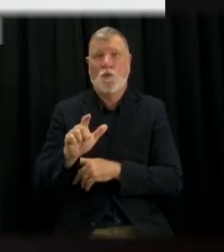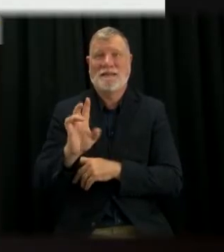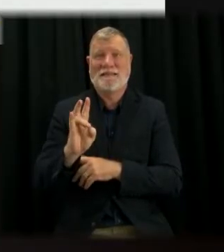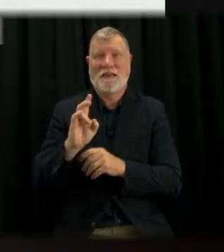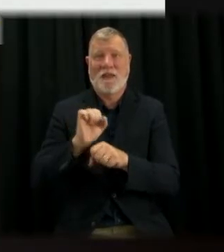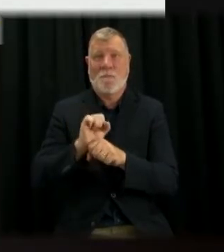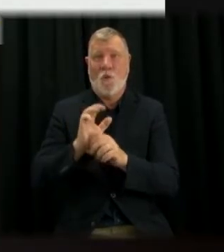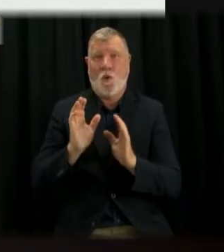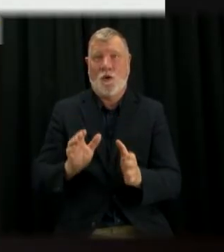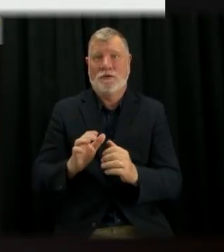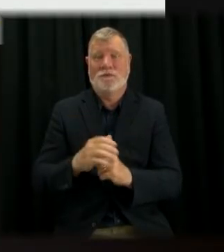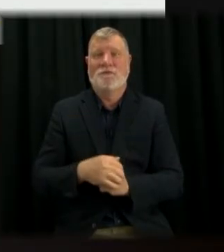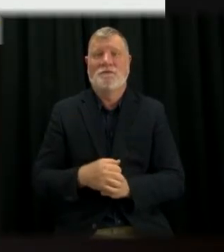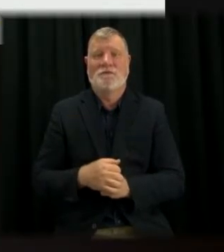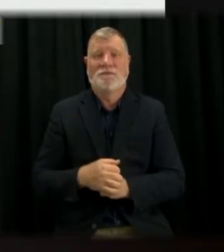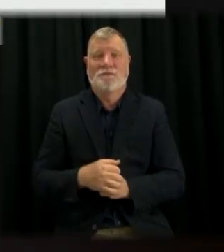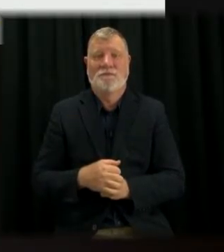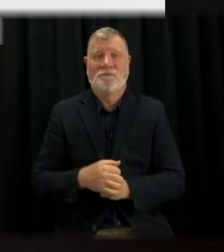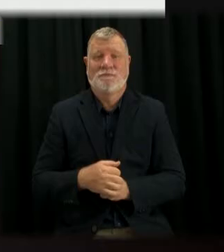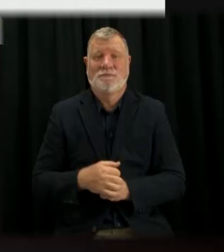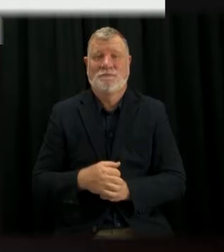Tenemos 27 empleados